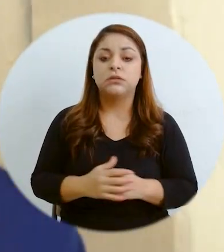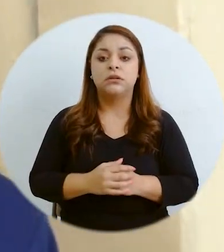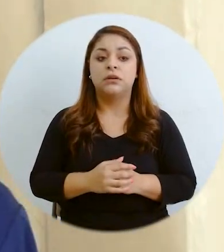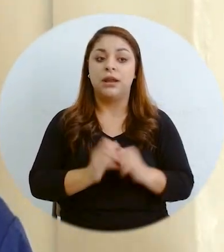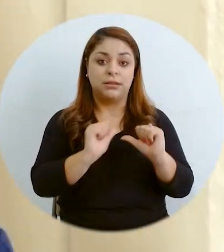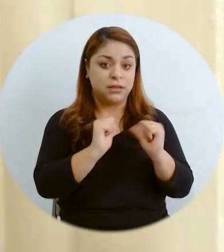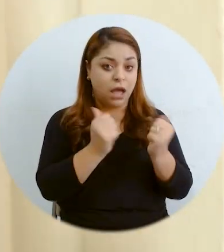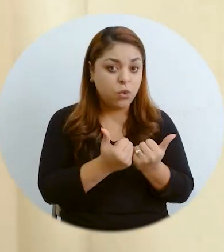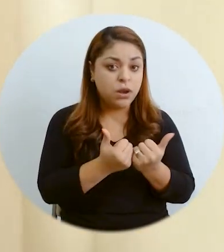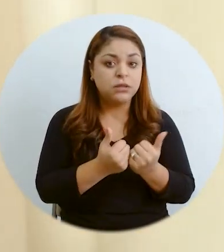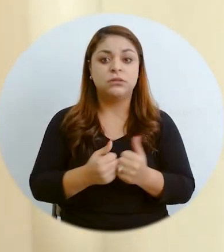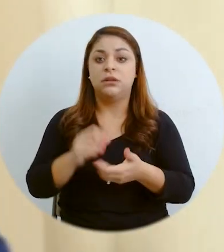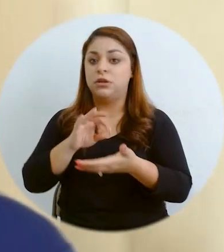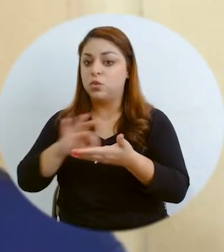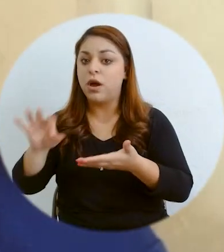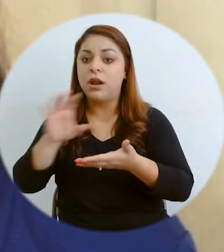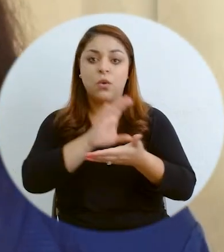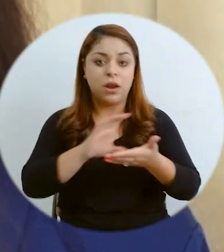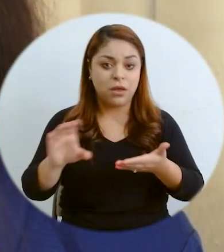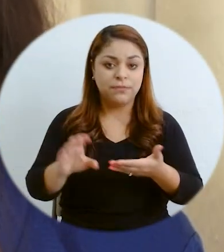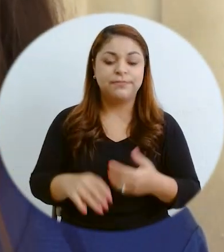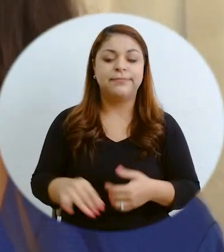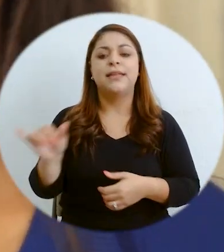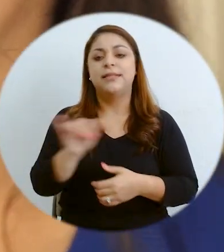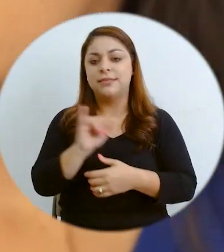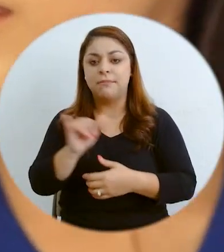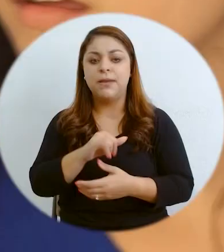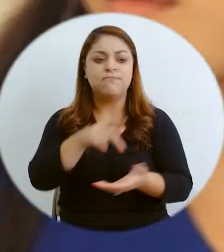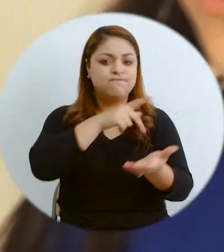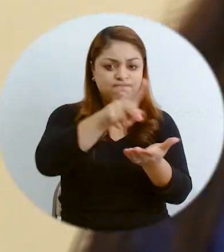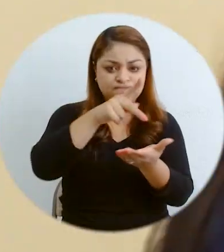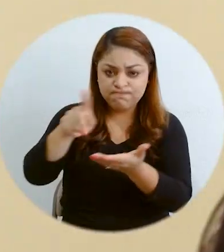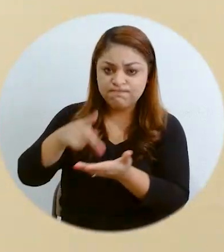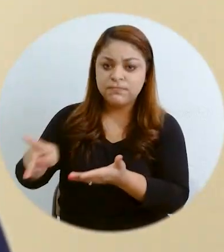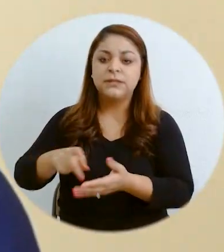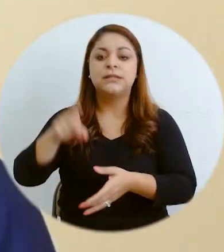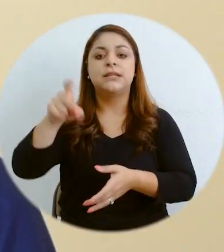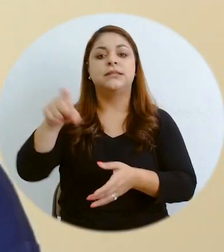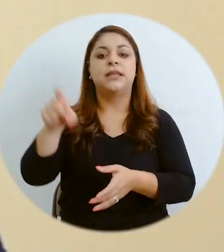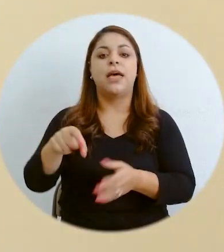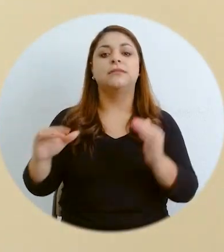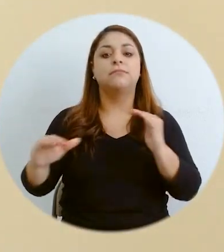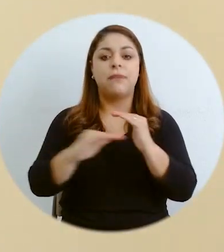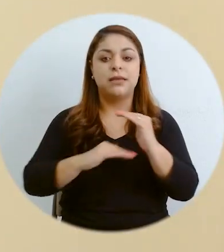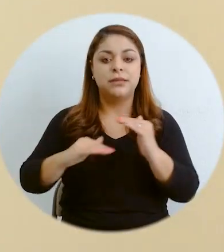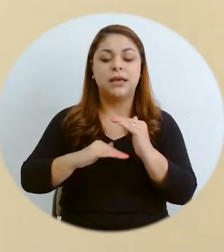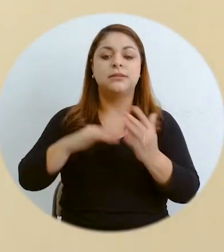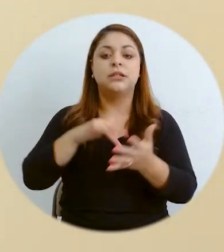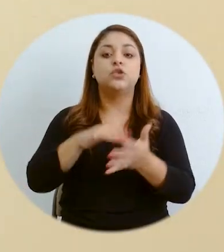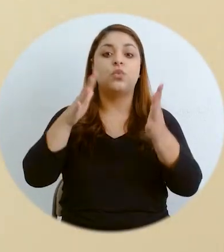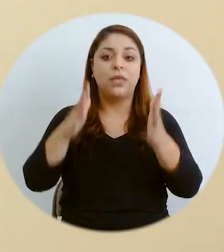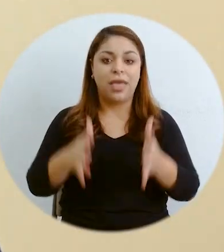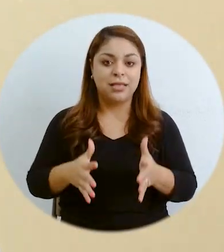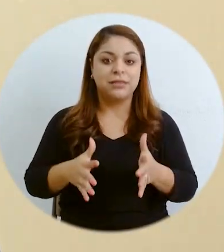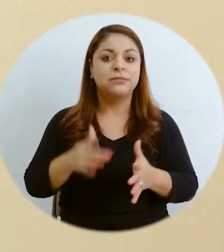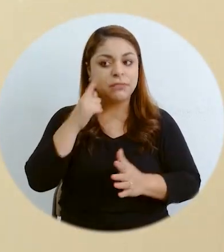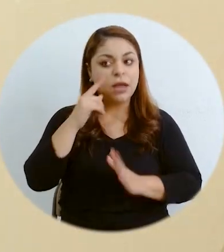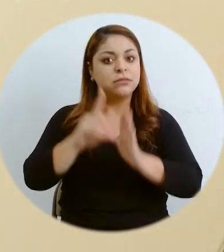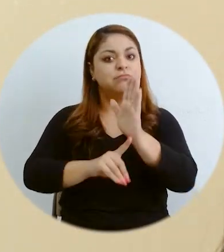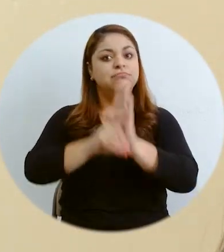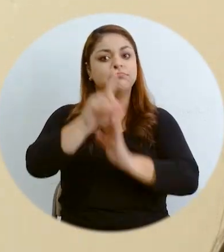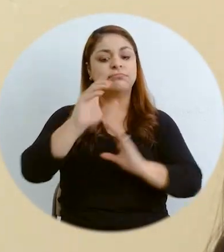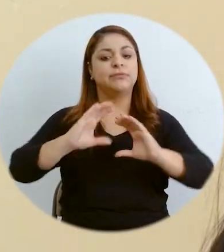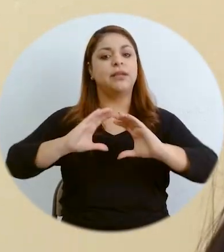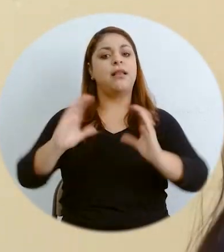centros educativos, en las aulas, y por supuesto las necesidades básicas que tienen los estudiantes y las estudiantes para